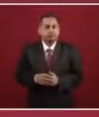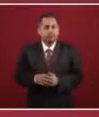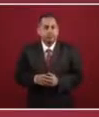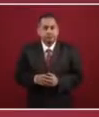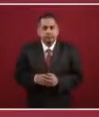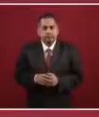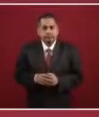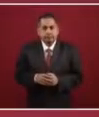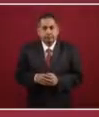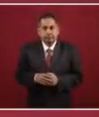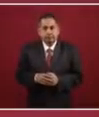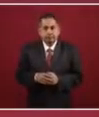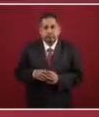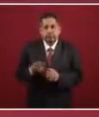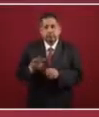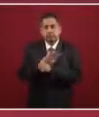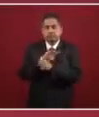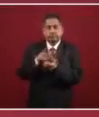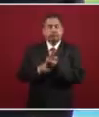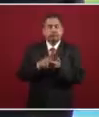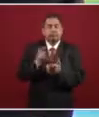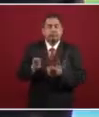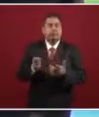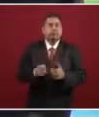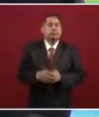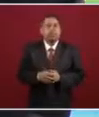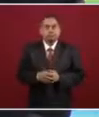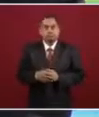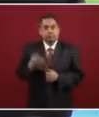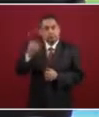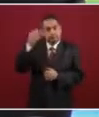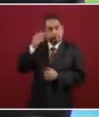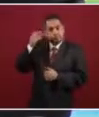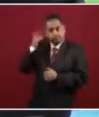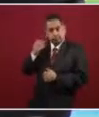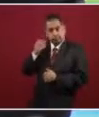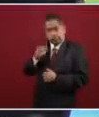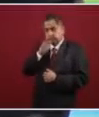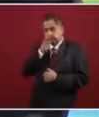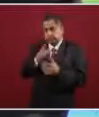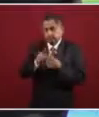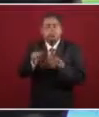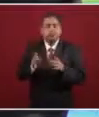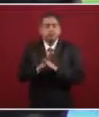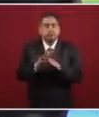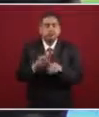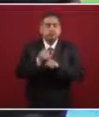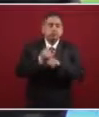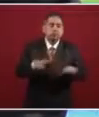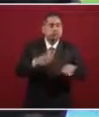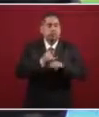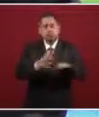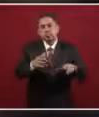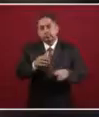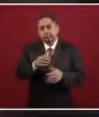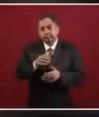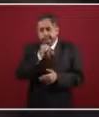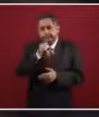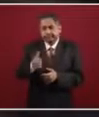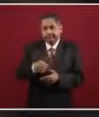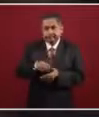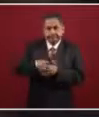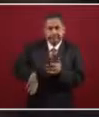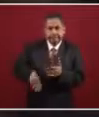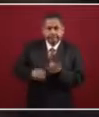que sucedía anteriormente es que no se informaba,